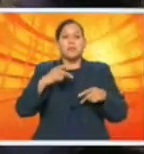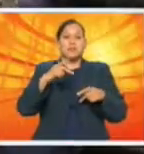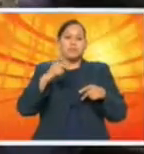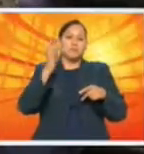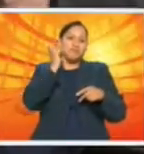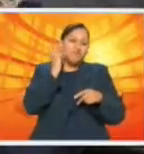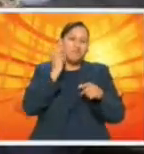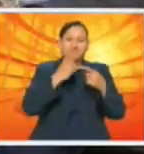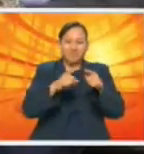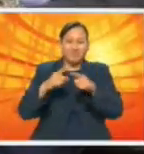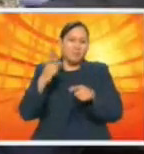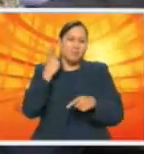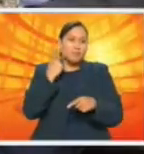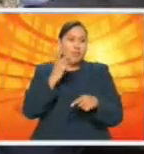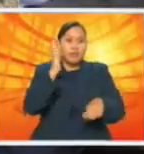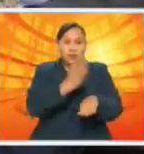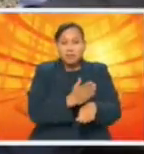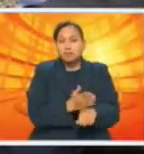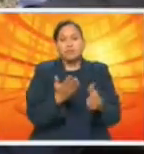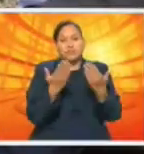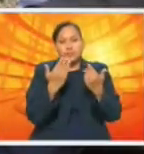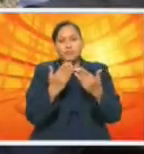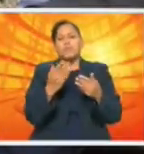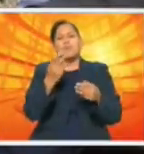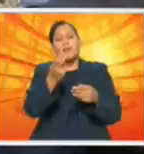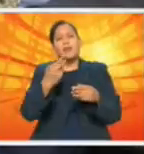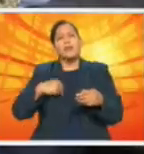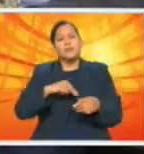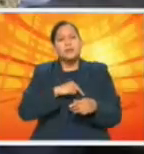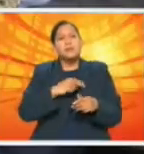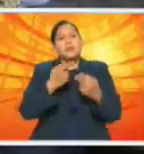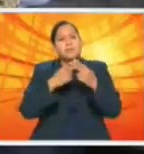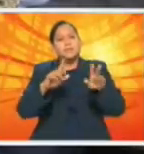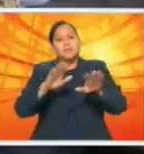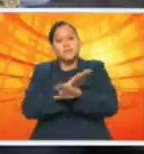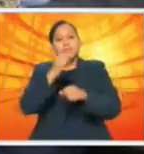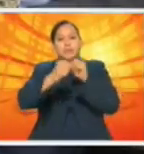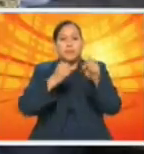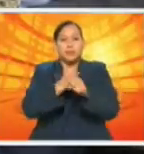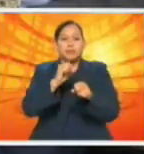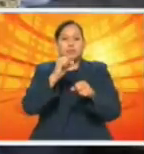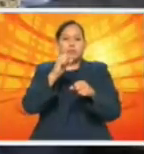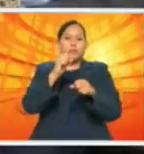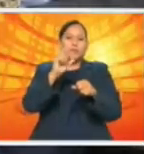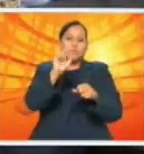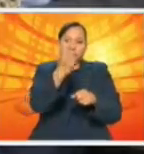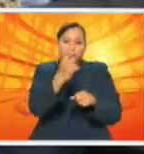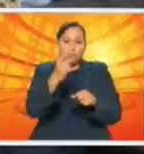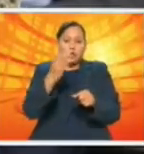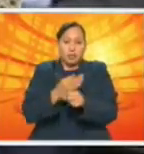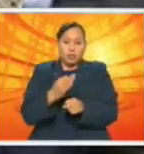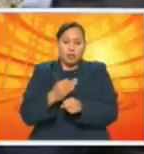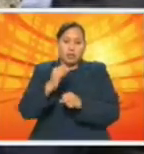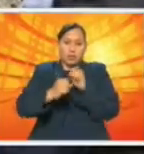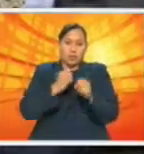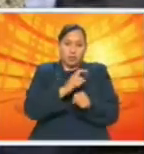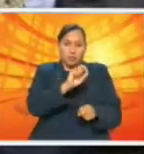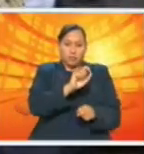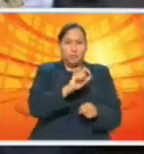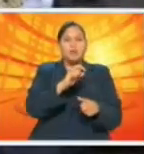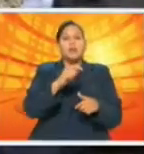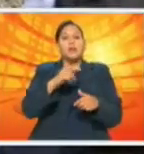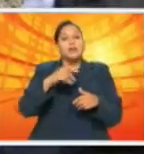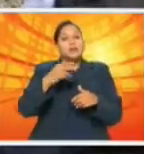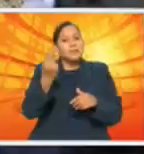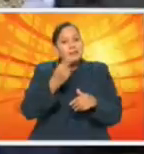cambiar un poco esa cultura política prebendaria y marchar hacia el siglo XXI. Todavía México está en el siglo XX en ese sentido. Tenemos sí. que ya marchar hacia